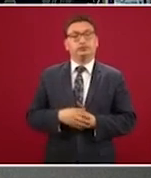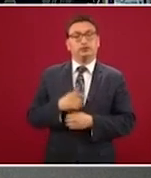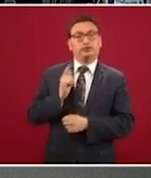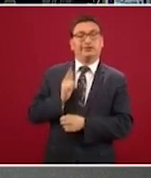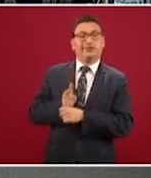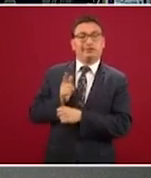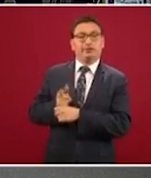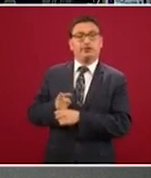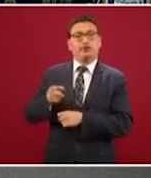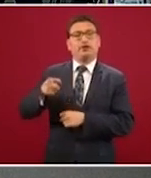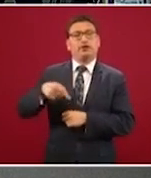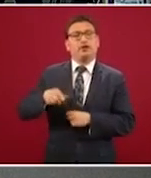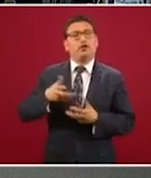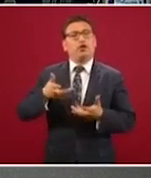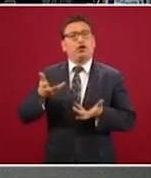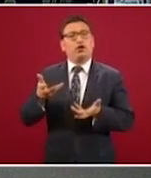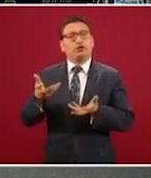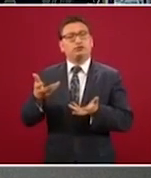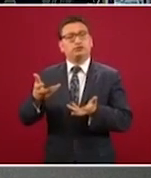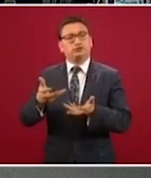haciendo historia un poco,